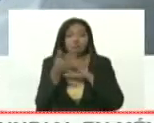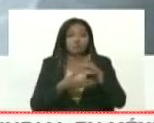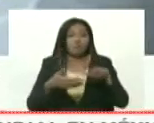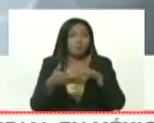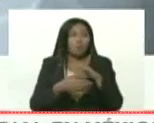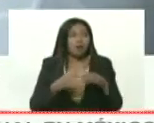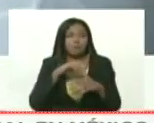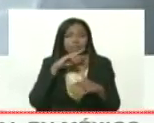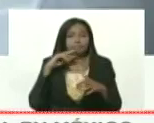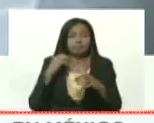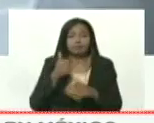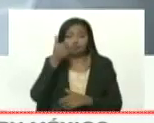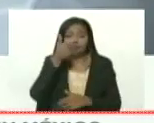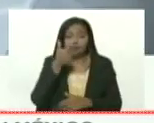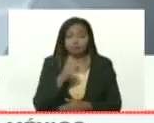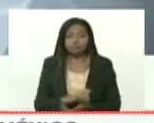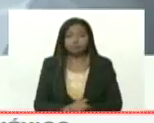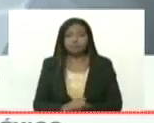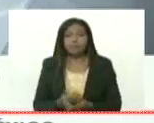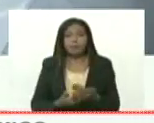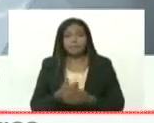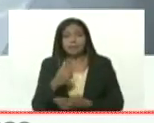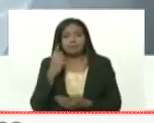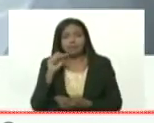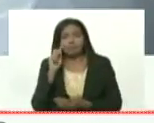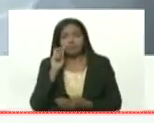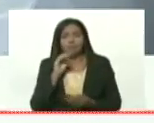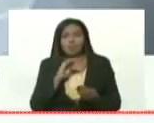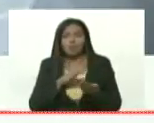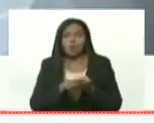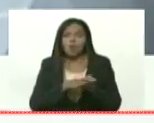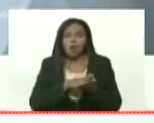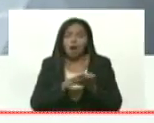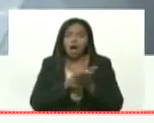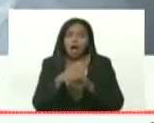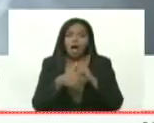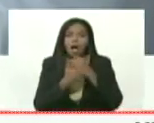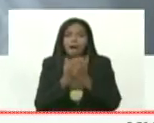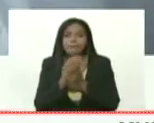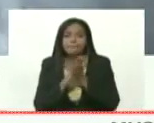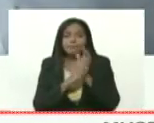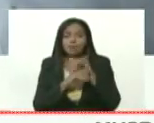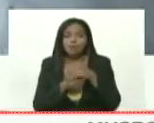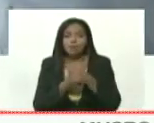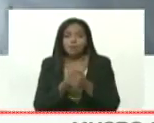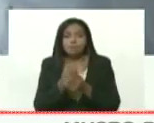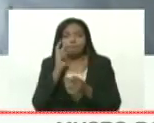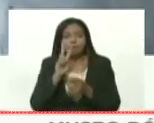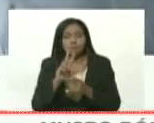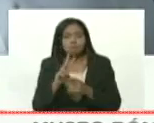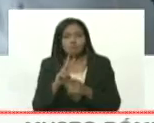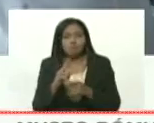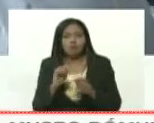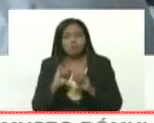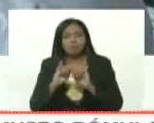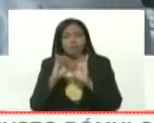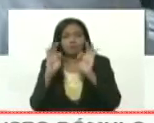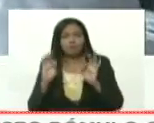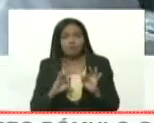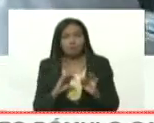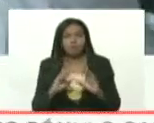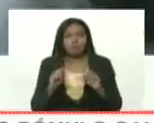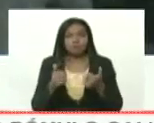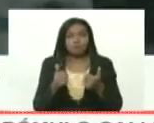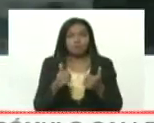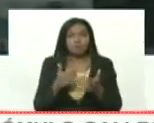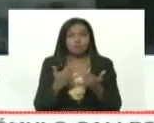que sufren de diabetes. ¿Qué más tenemos ahí? ¿Veo un jabón azul? Sí. Ya tenemos una línea, inició la